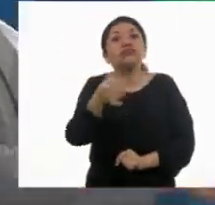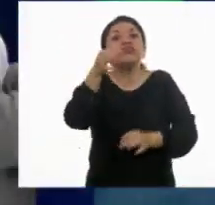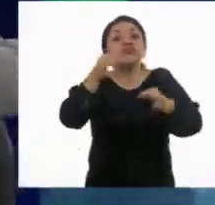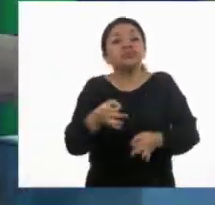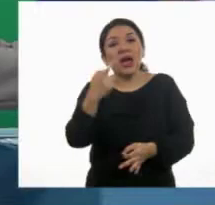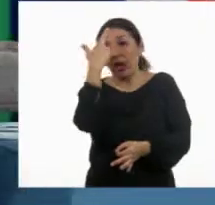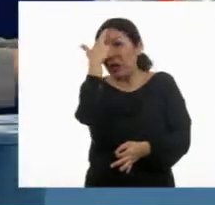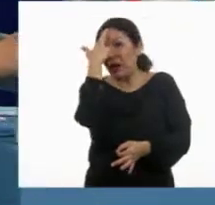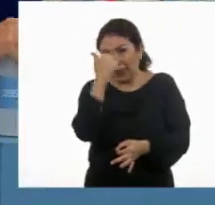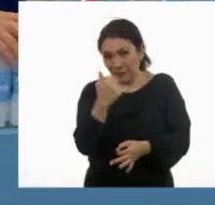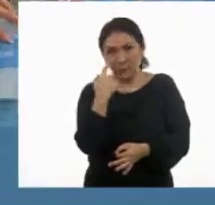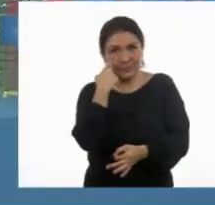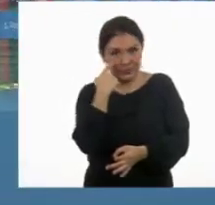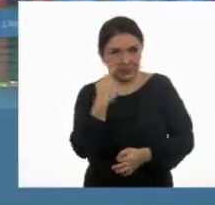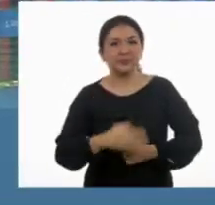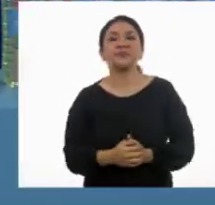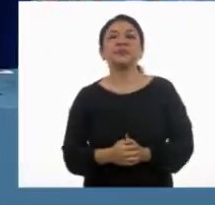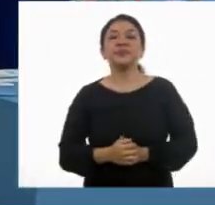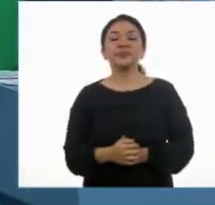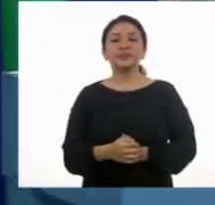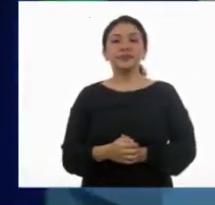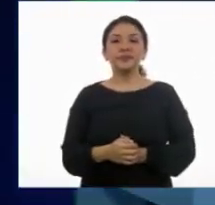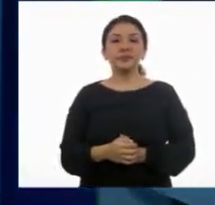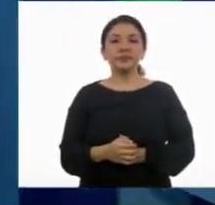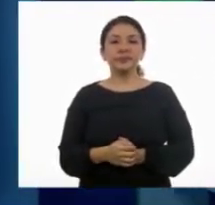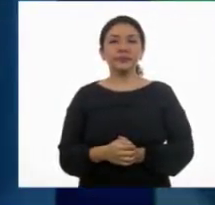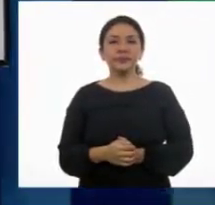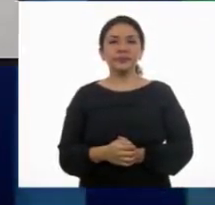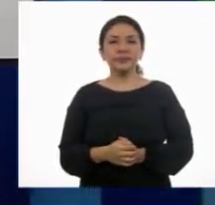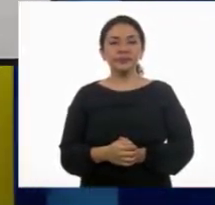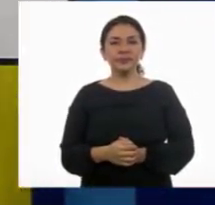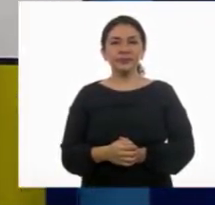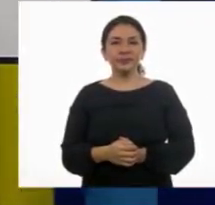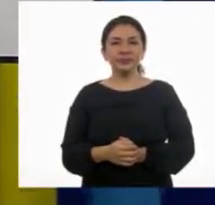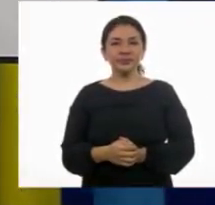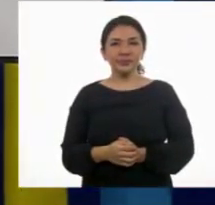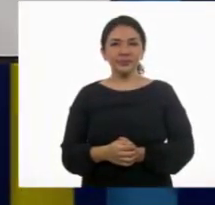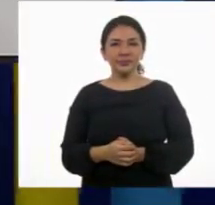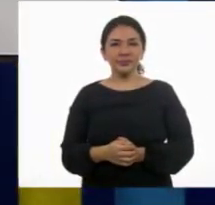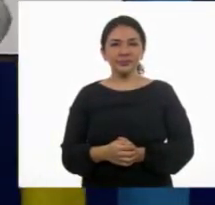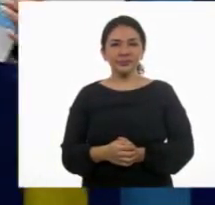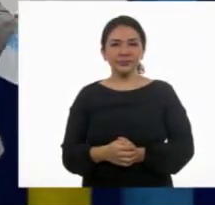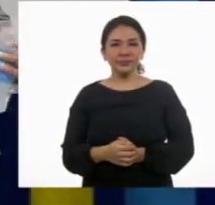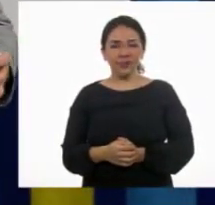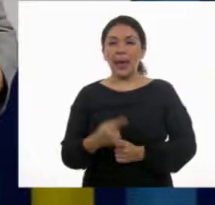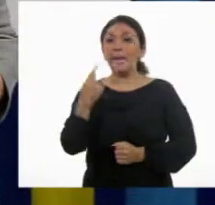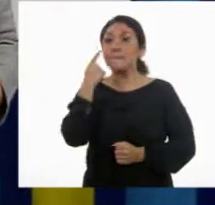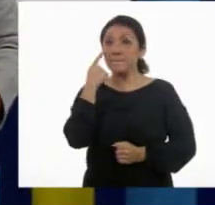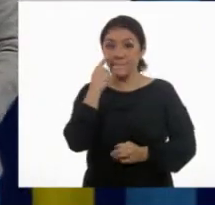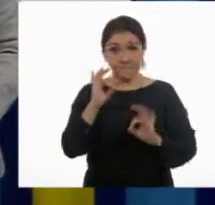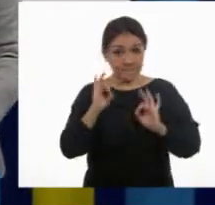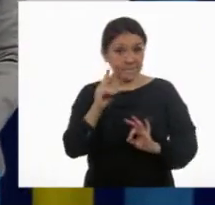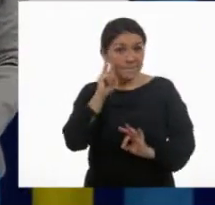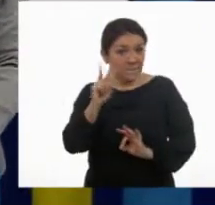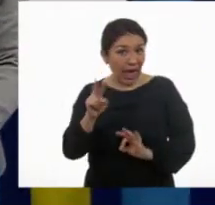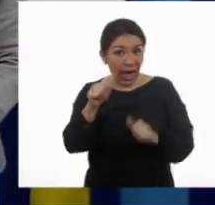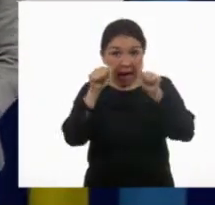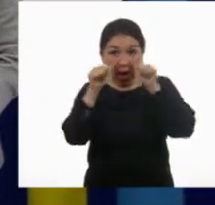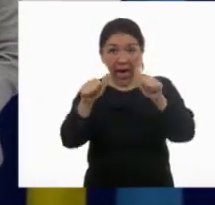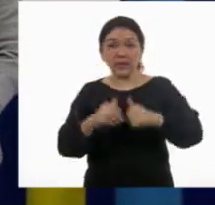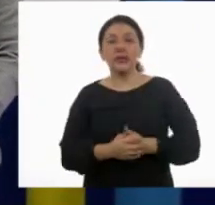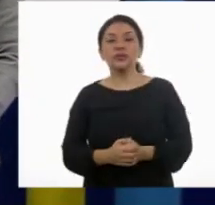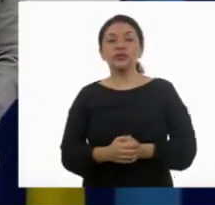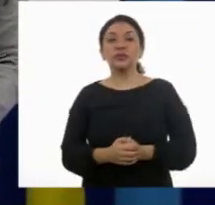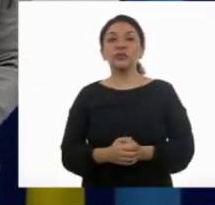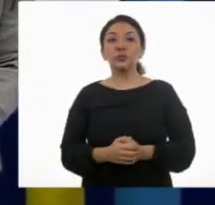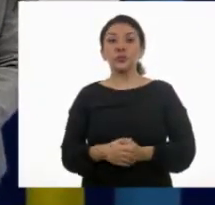nuevo. Mira. ¡Uy! Sí es cierto. Fíjense. Ah. A ver.